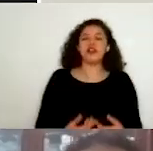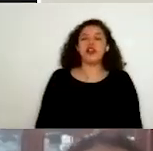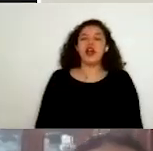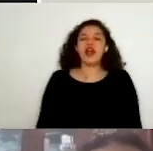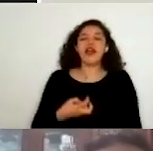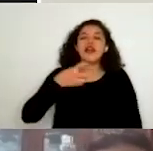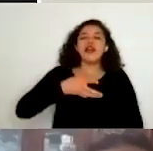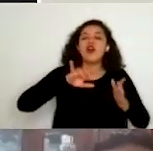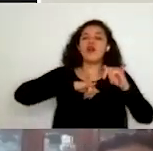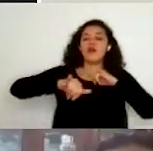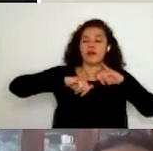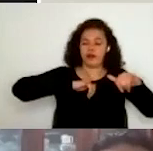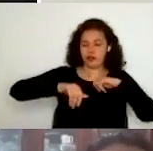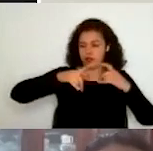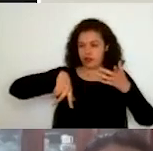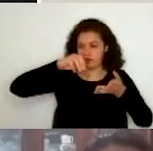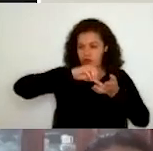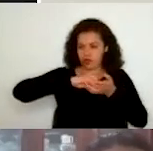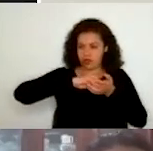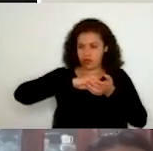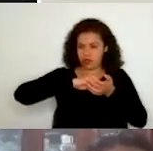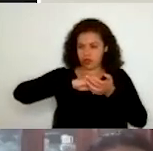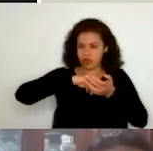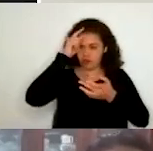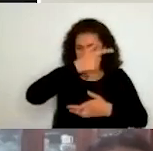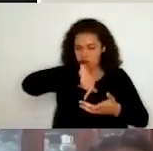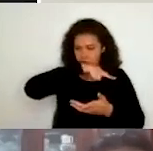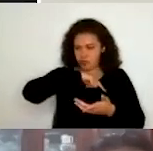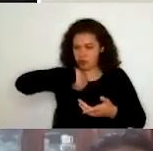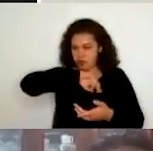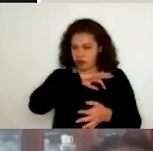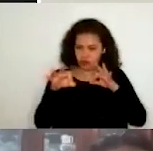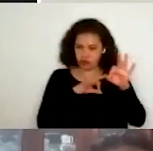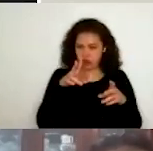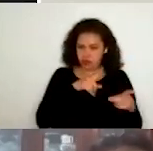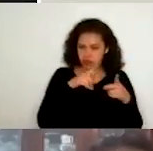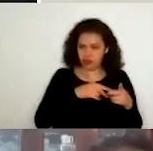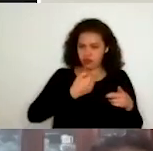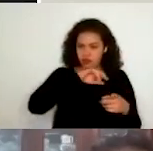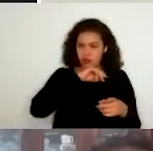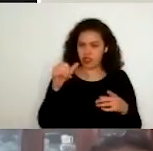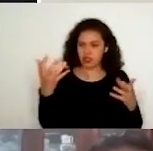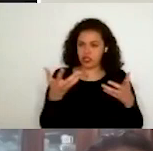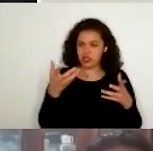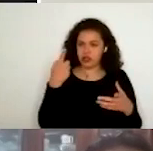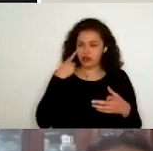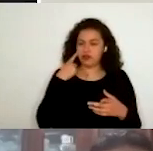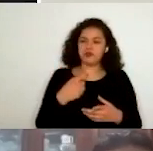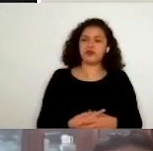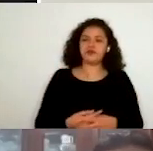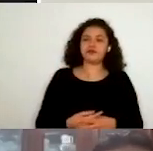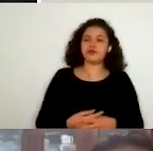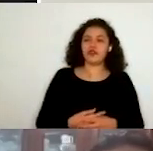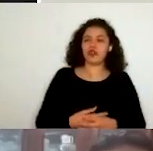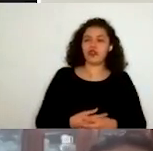mapa, colocar la ubicación de nuestro establecimiento. Nosotros lo hacemos de esta manera. Este mapa lo